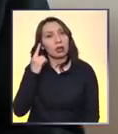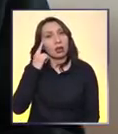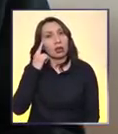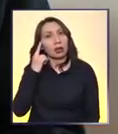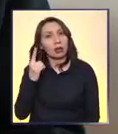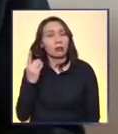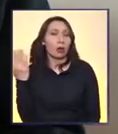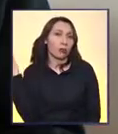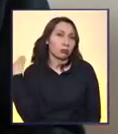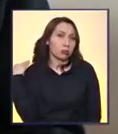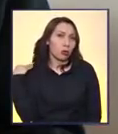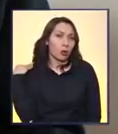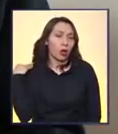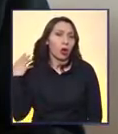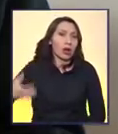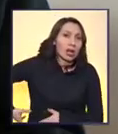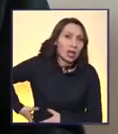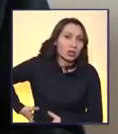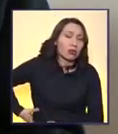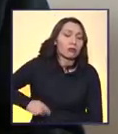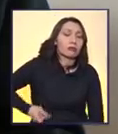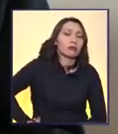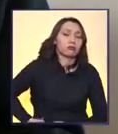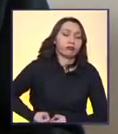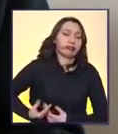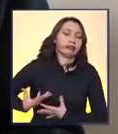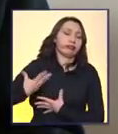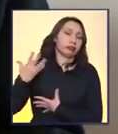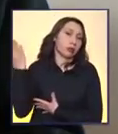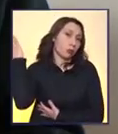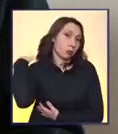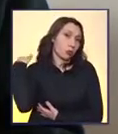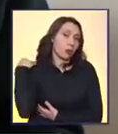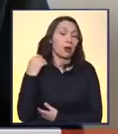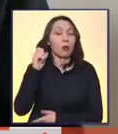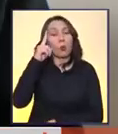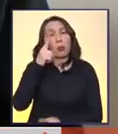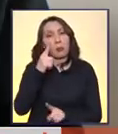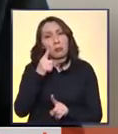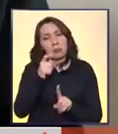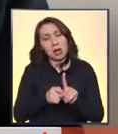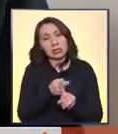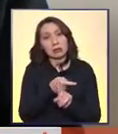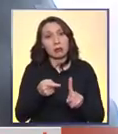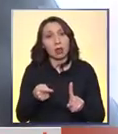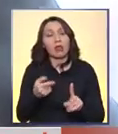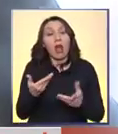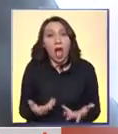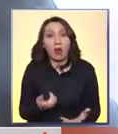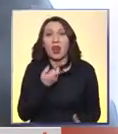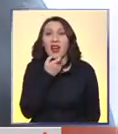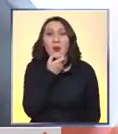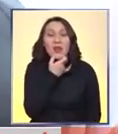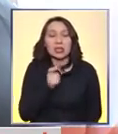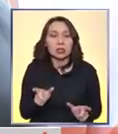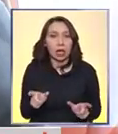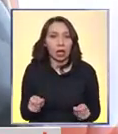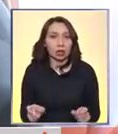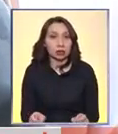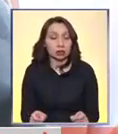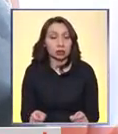pulmón. Y un examen hace un mes y medio que se fue a los huesos. Antes que